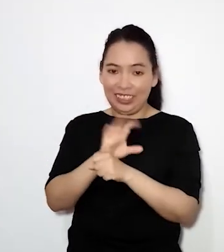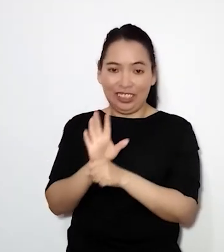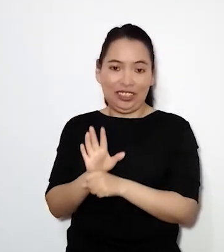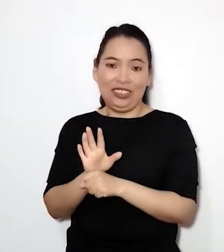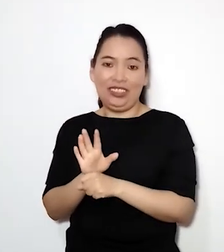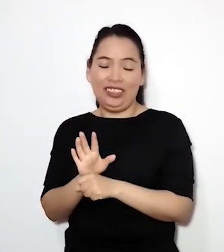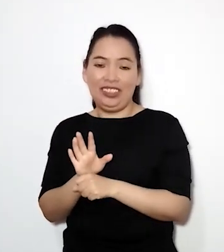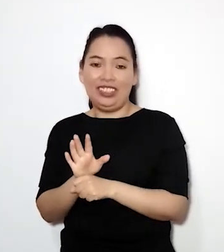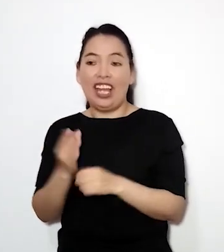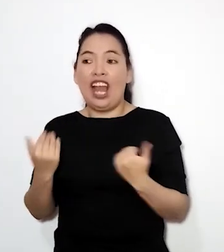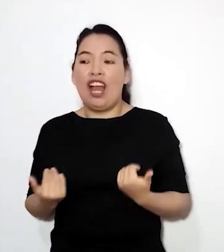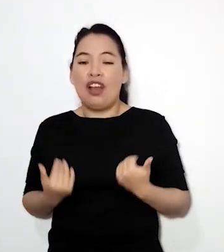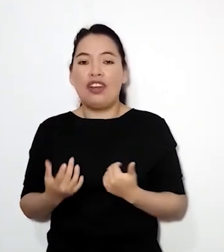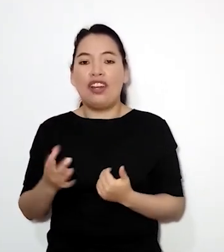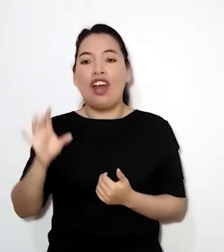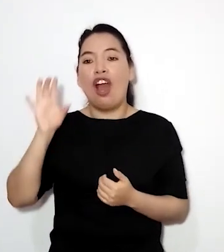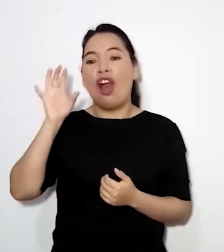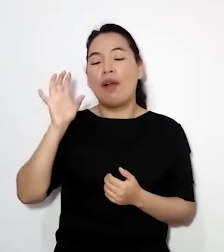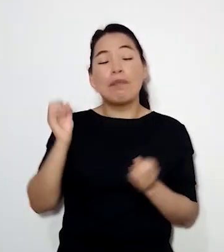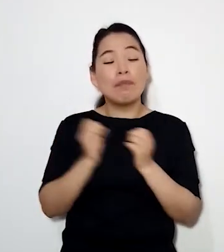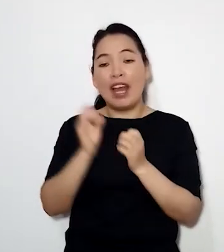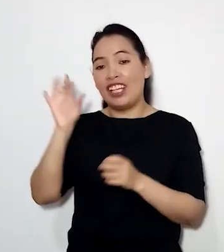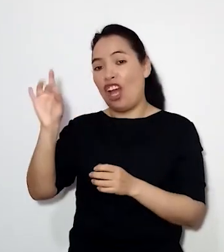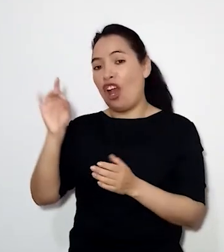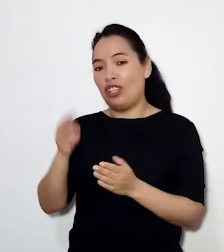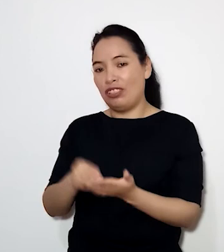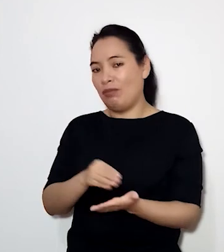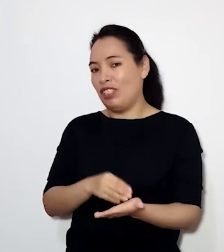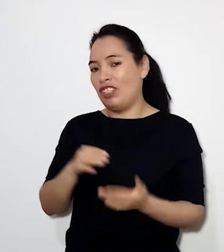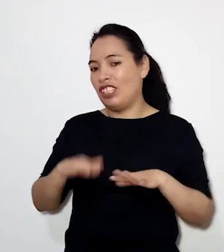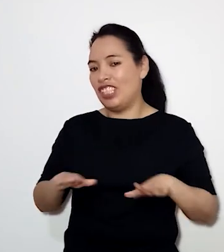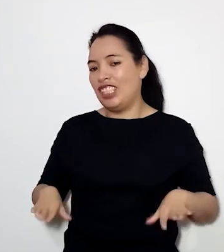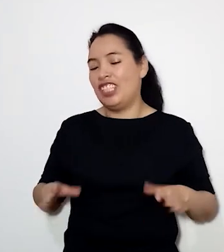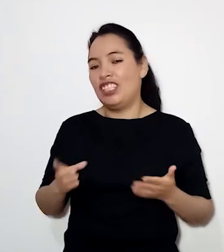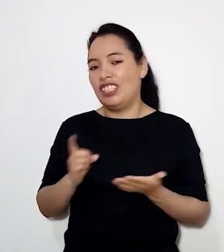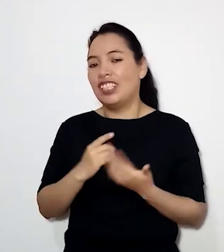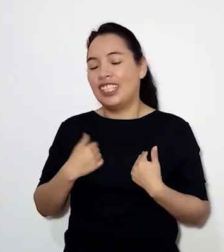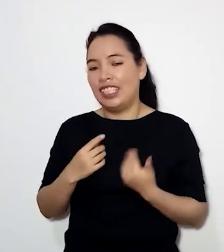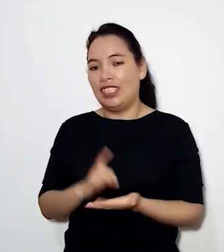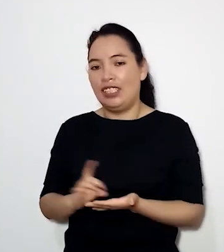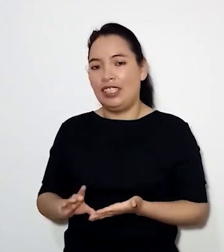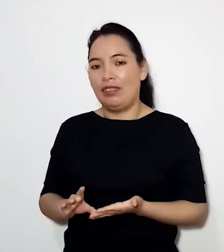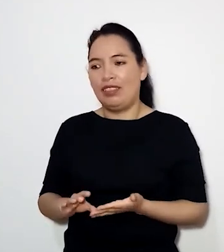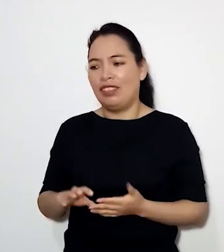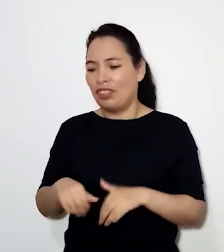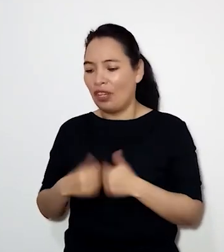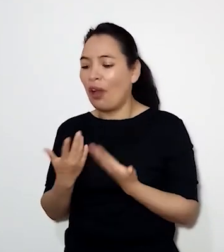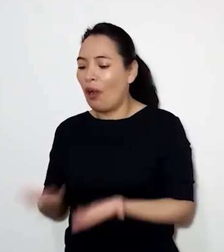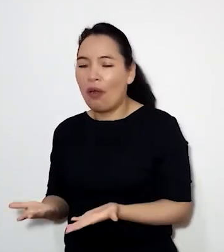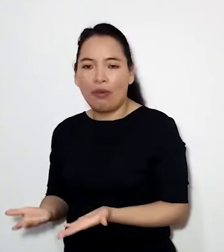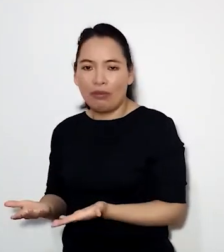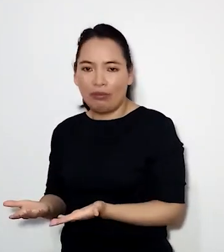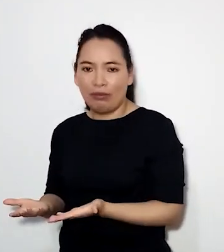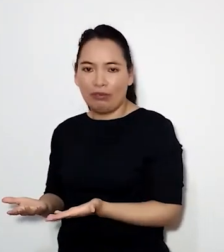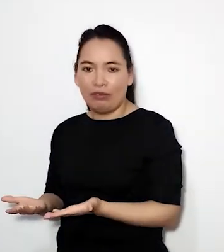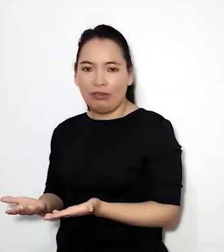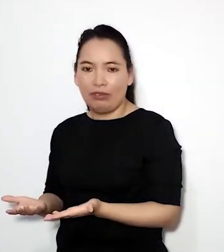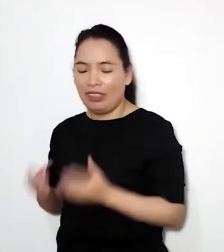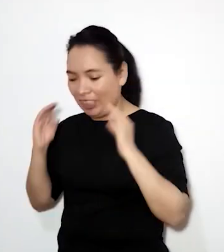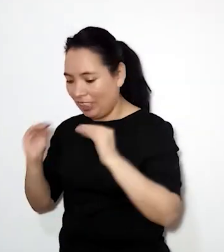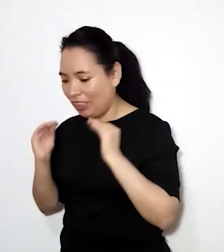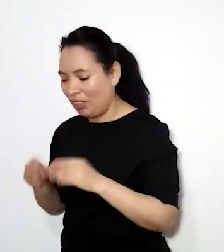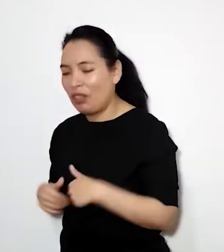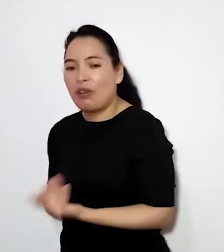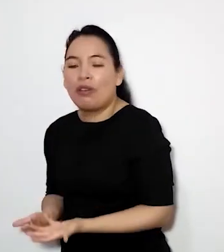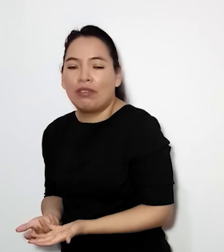con discapacidad. ¿Cómo hacemos para alcanzarlos? Y entonces el trabajo de hacer escuchar la